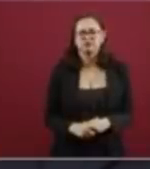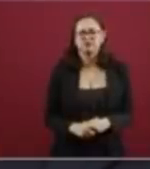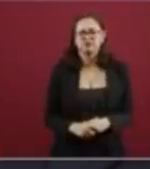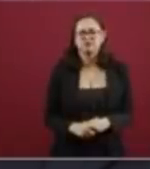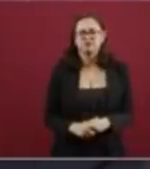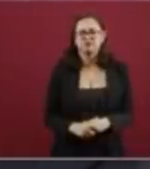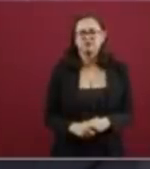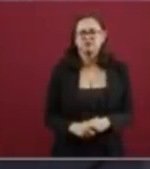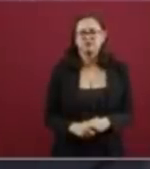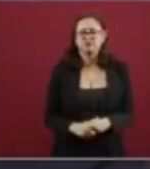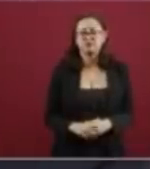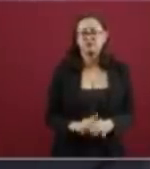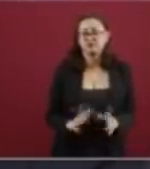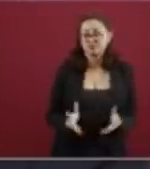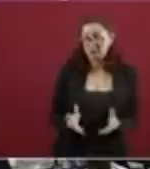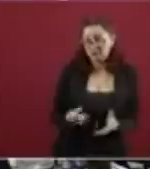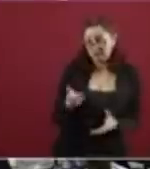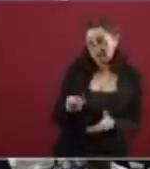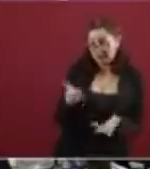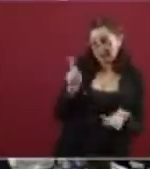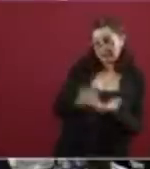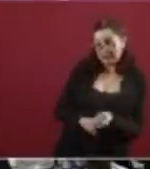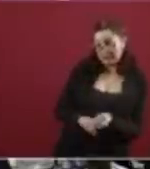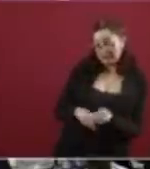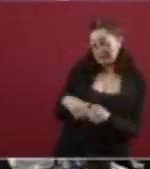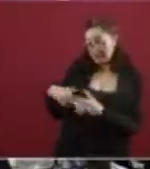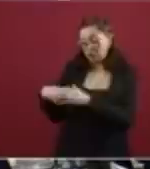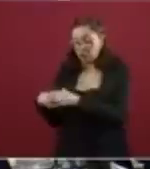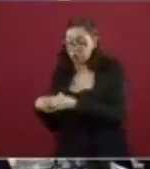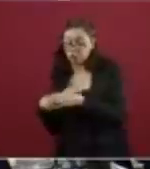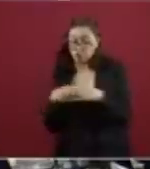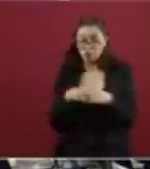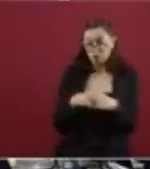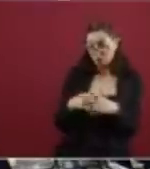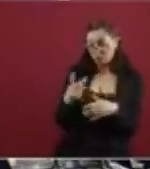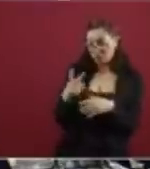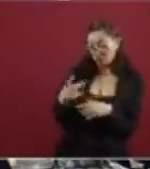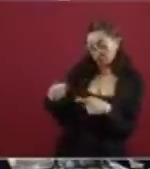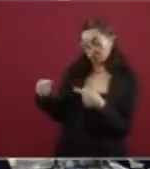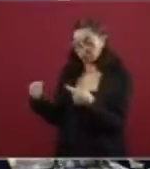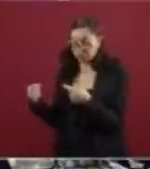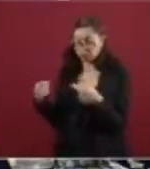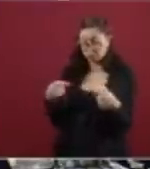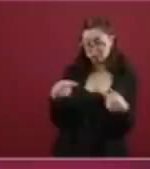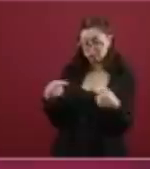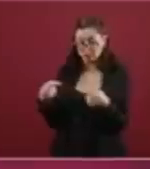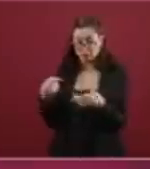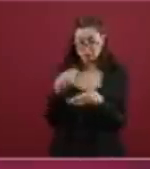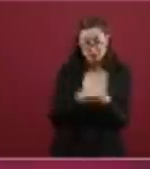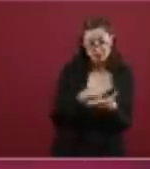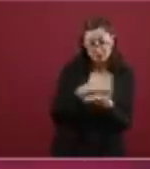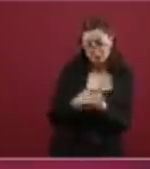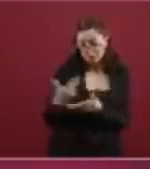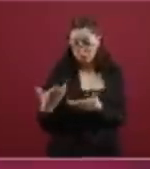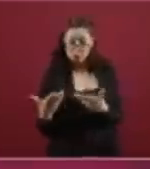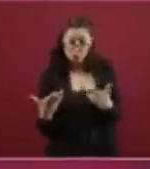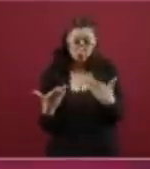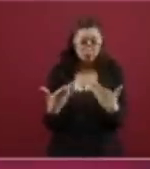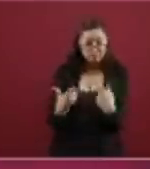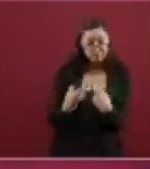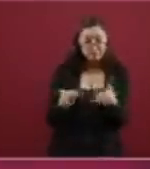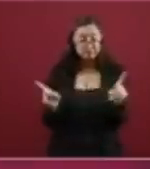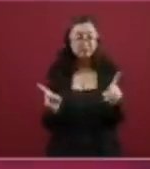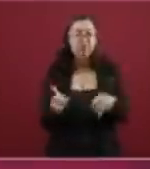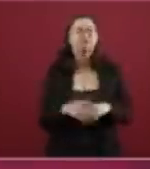Aun cuando existan ahora dos fuerzas diferentes, sí, que pues están exigiendo cada una su parte, sí, dentro de… Sí, pero